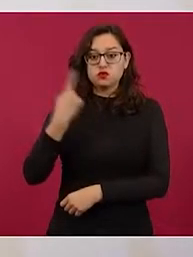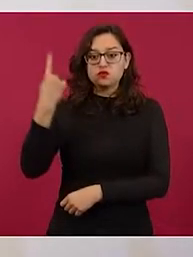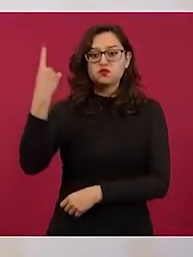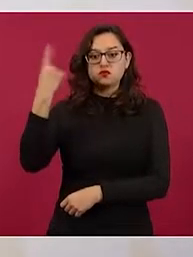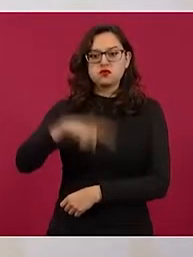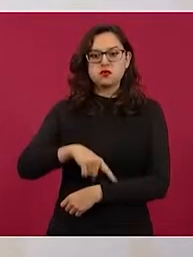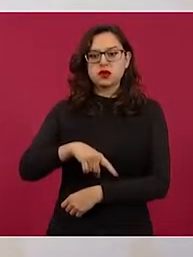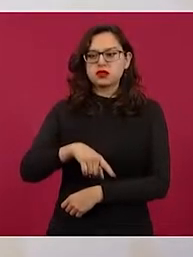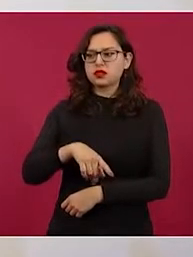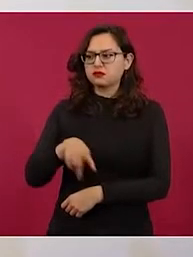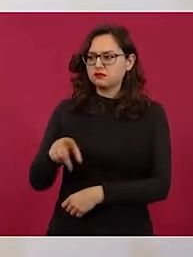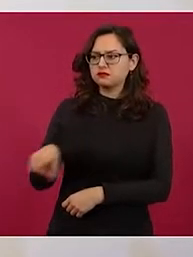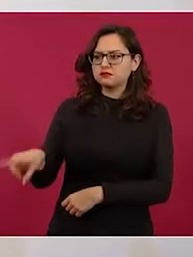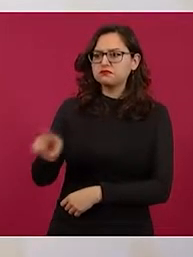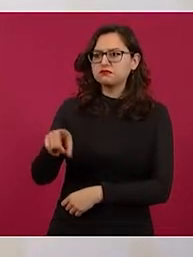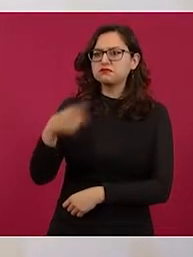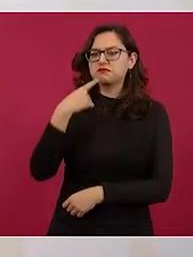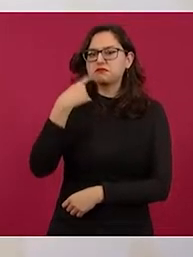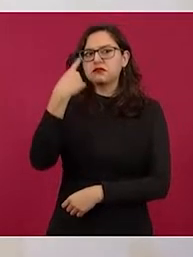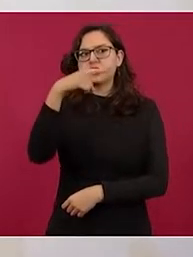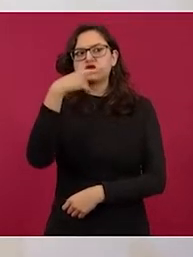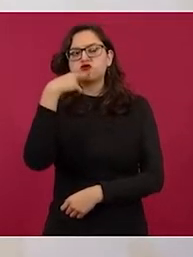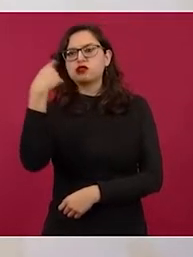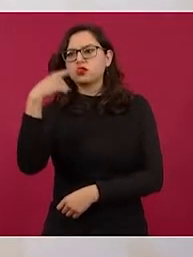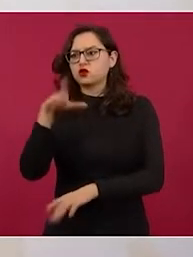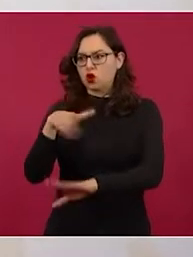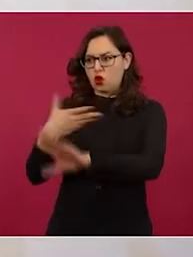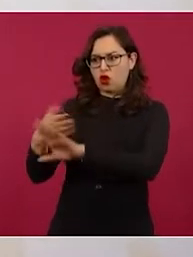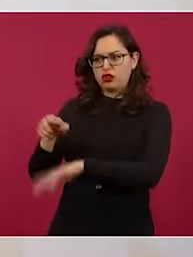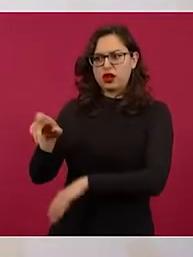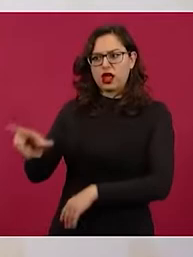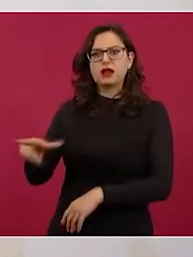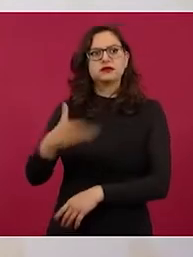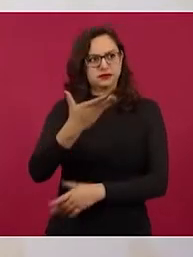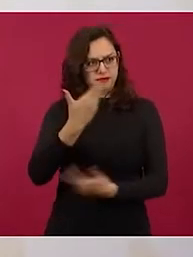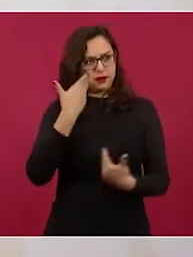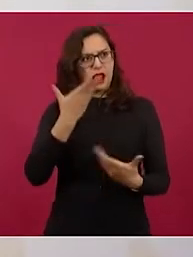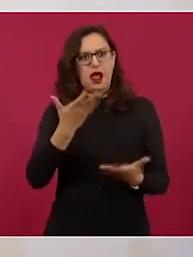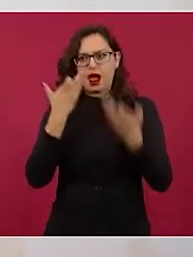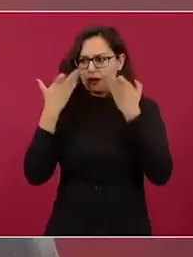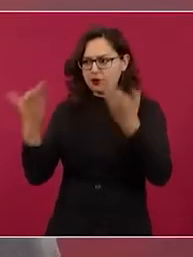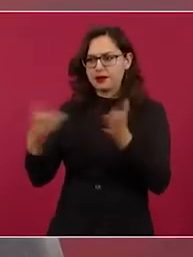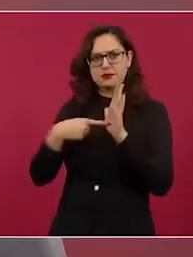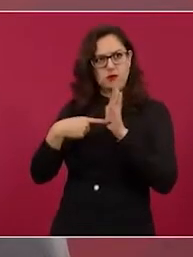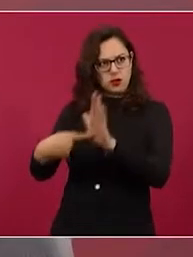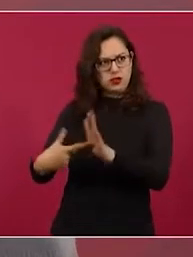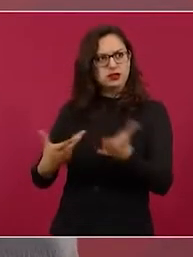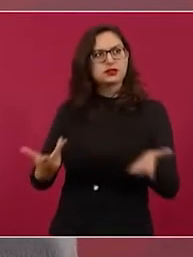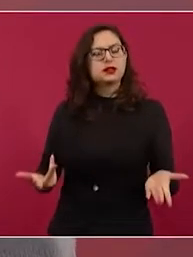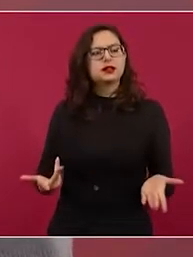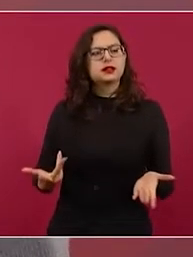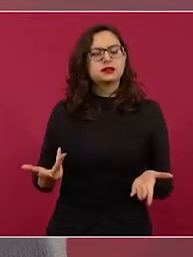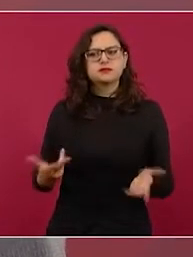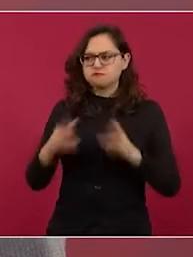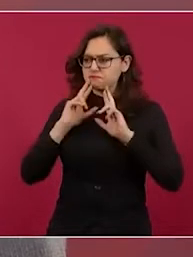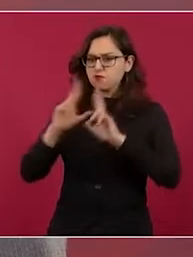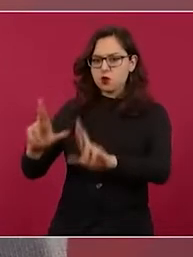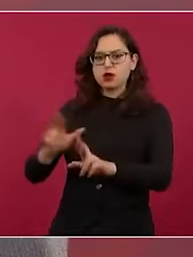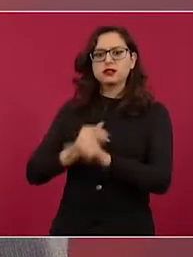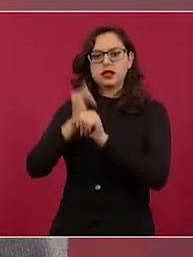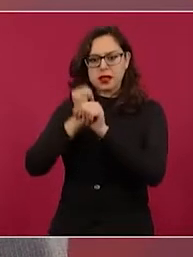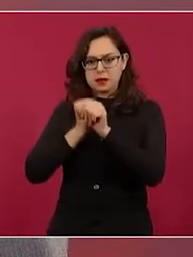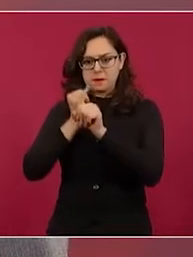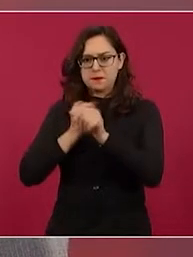diera respuesta a las denuncias presentadas. El que nada debe, nada teme.